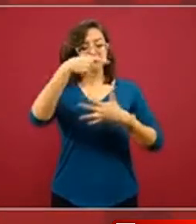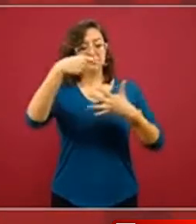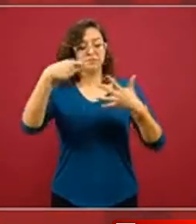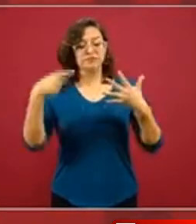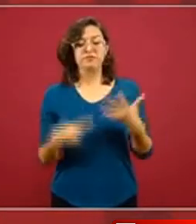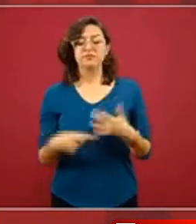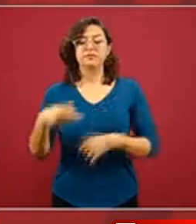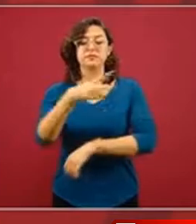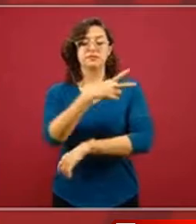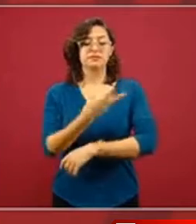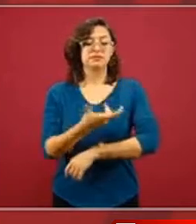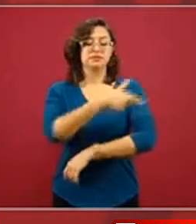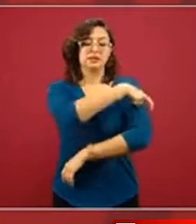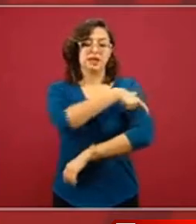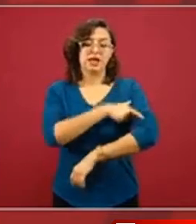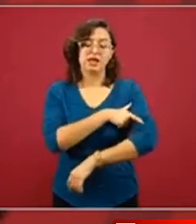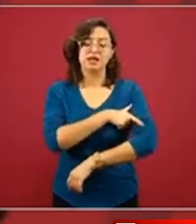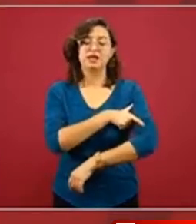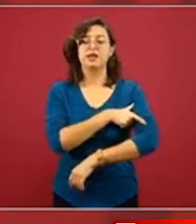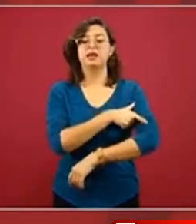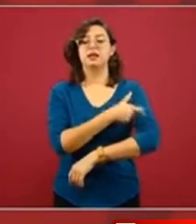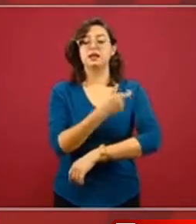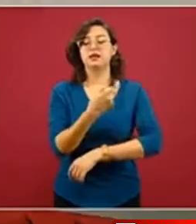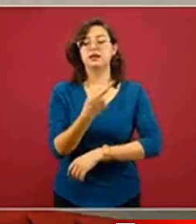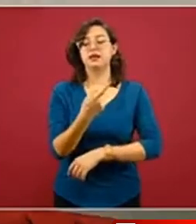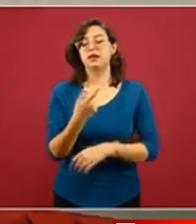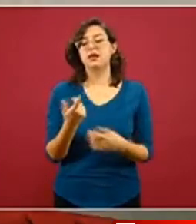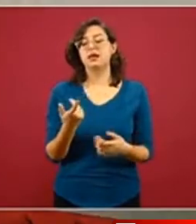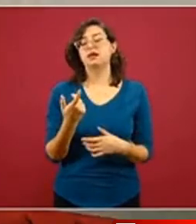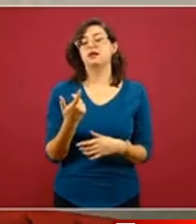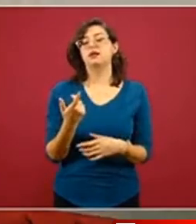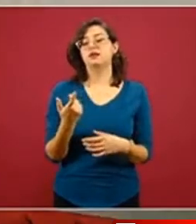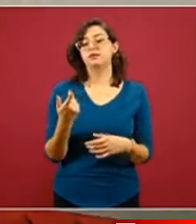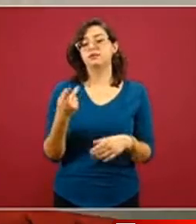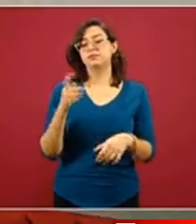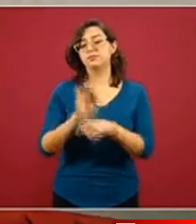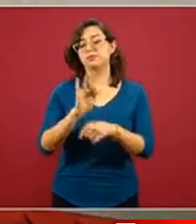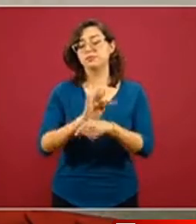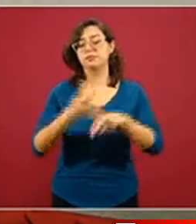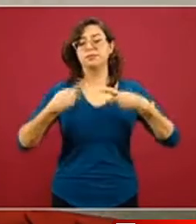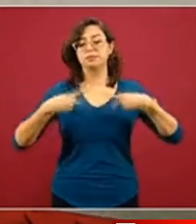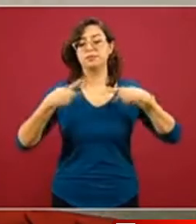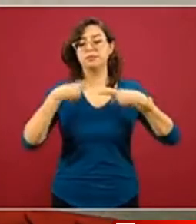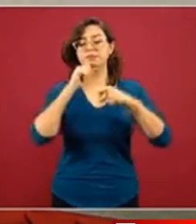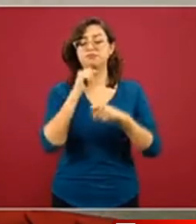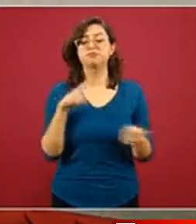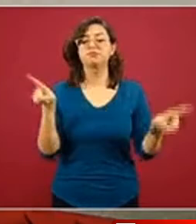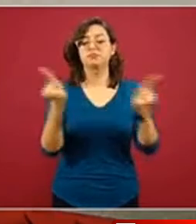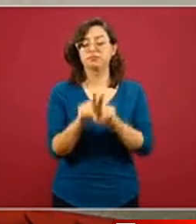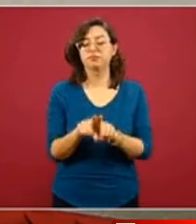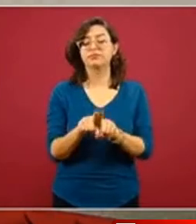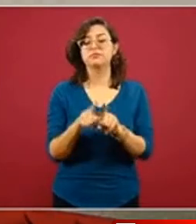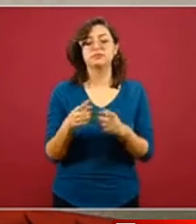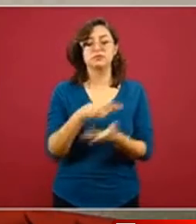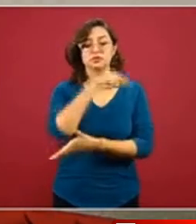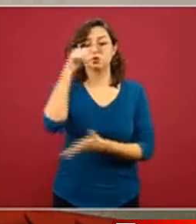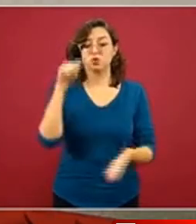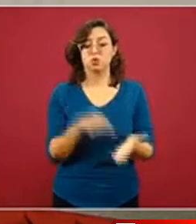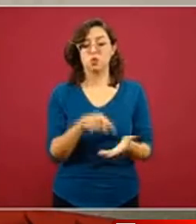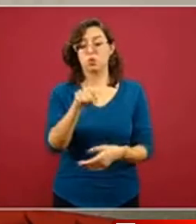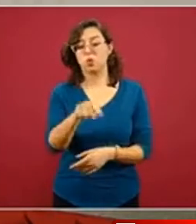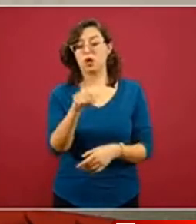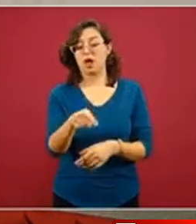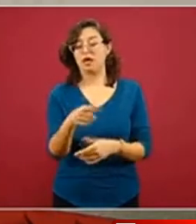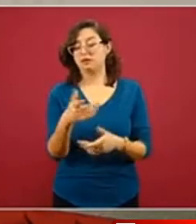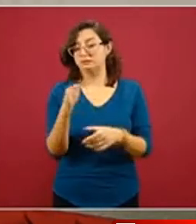las brigadas de protección civil y reuniéndonos de manera ordenada en los sitios designados para ello. Pero